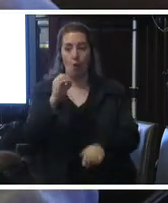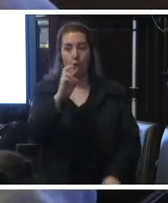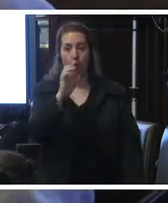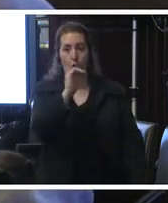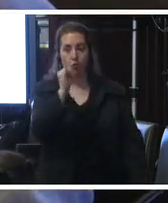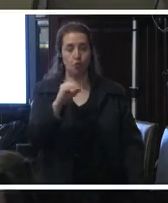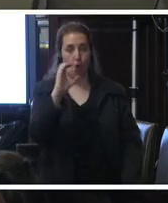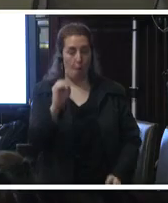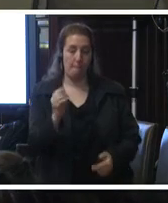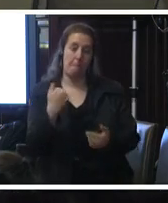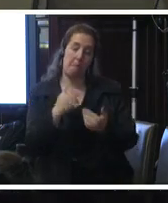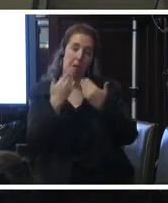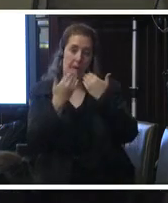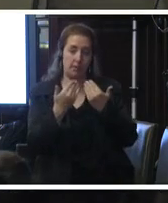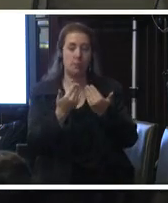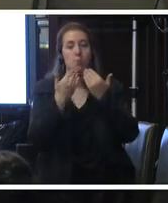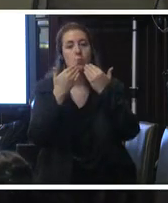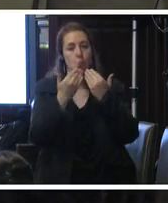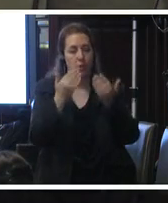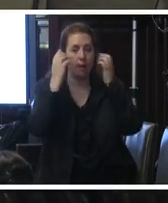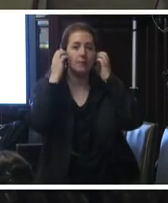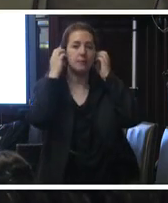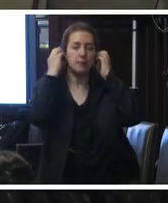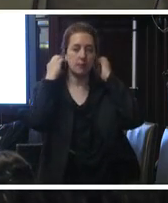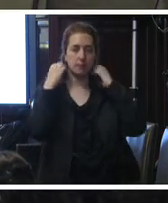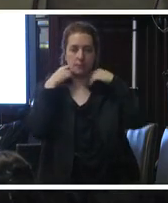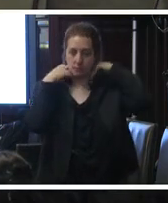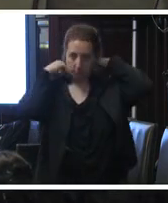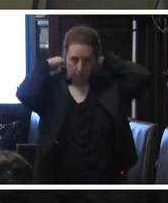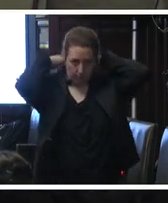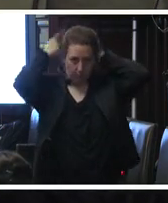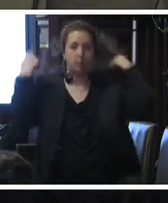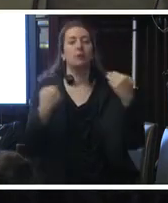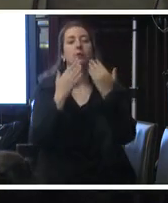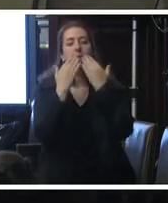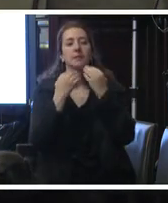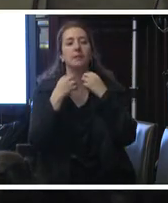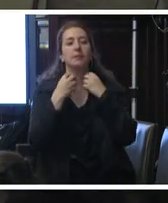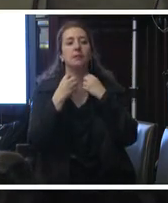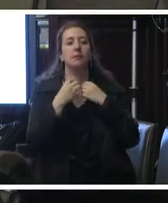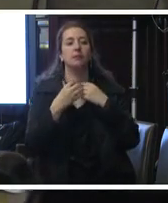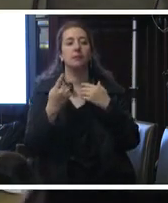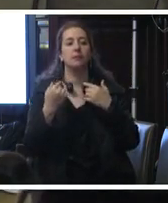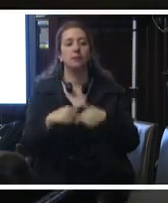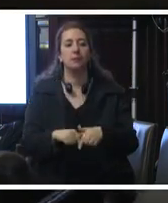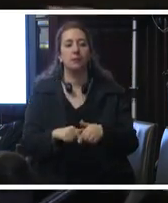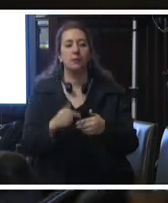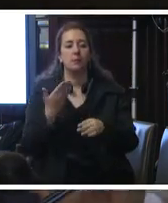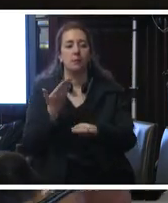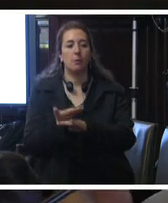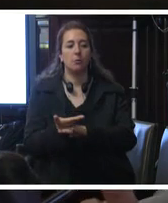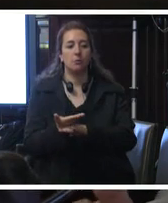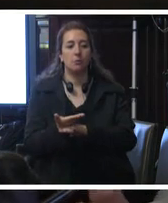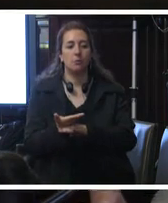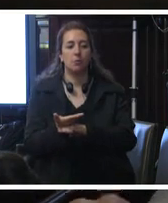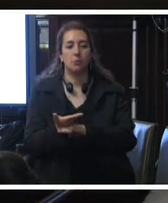Gracias. Muchas gracias, Presidenta. Agradecer a las dignas representantes de las organizaciones solicitantes.